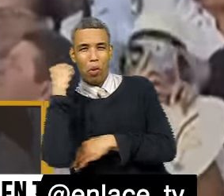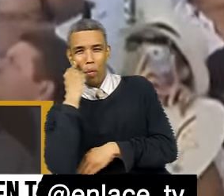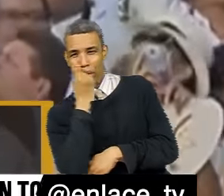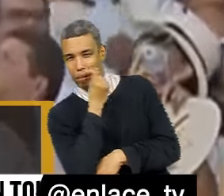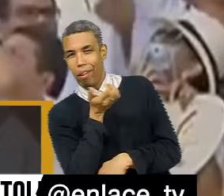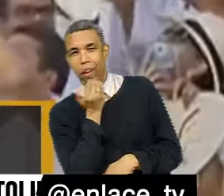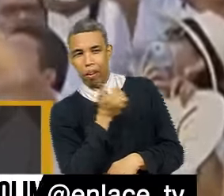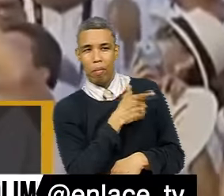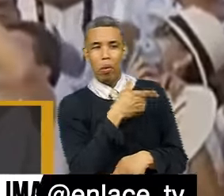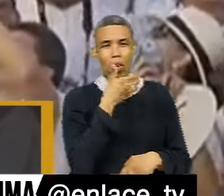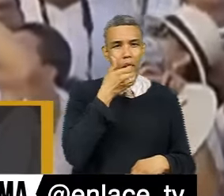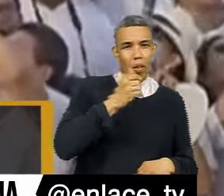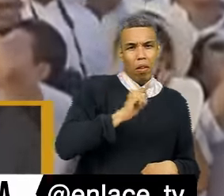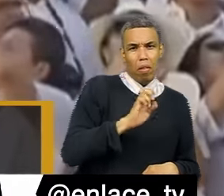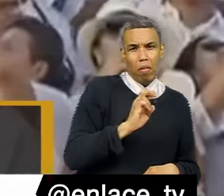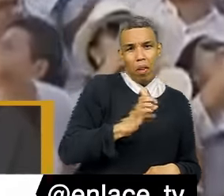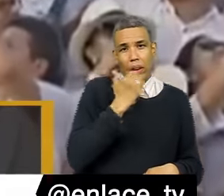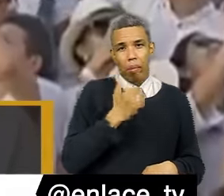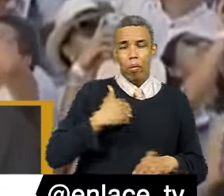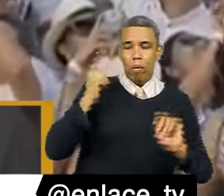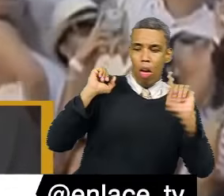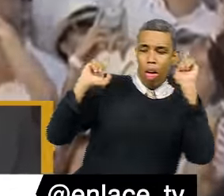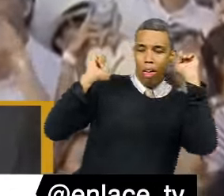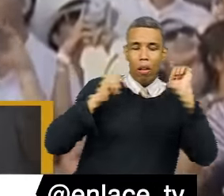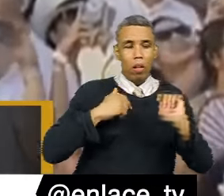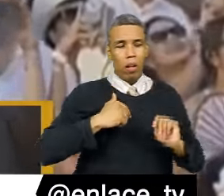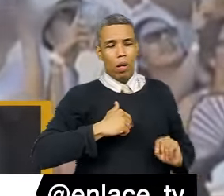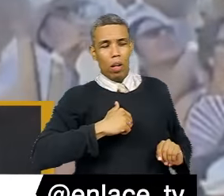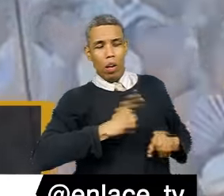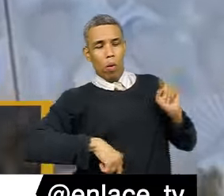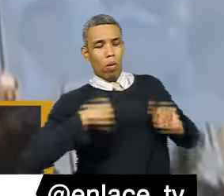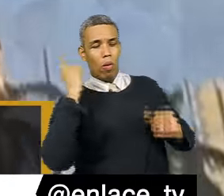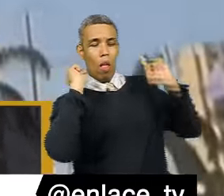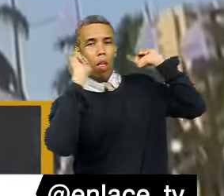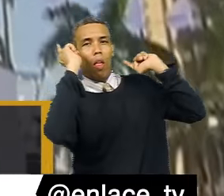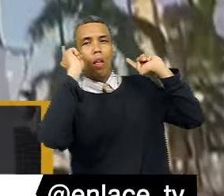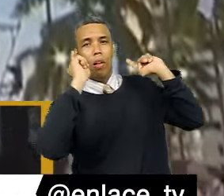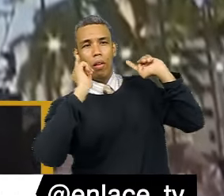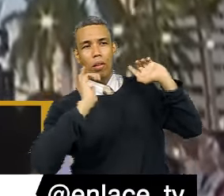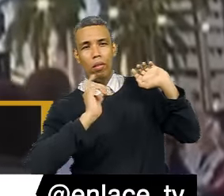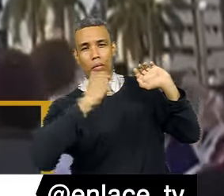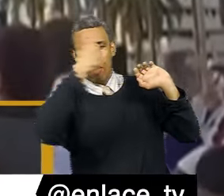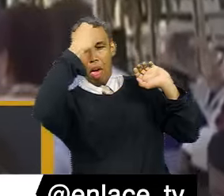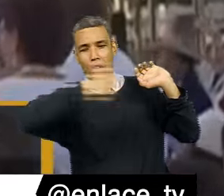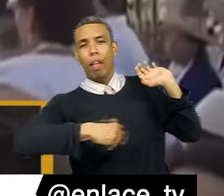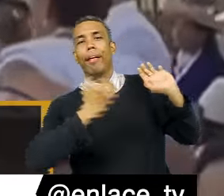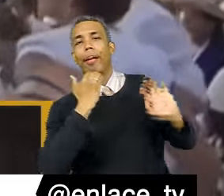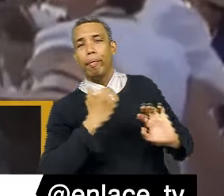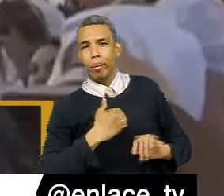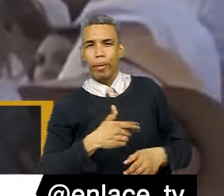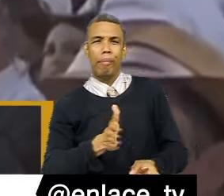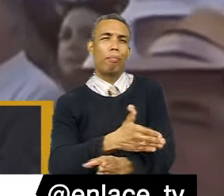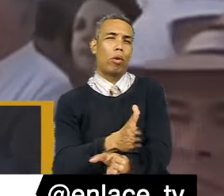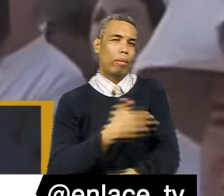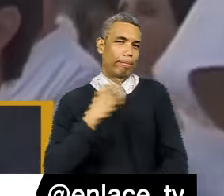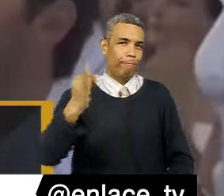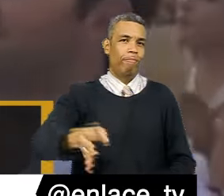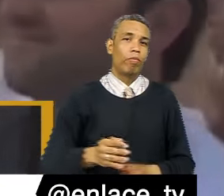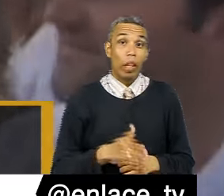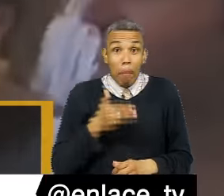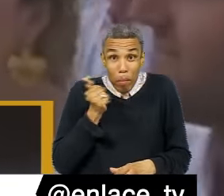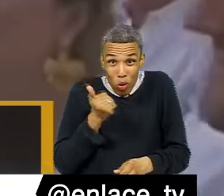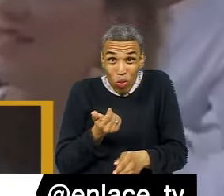esperamos que tanto el gobierno como la insurgencia de las FARC honren su palabra, cumplan adecuadamente